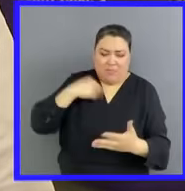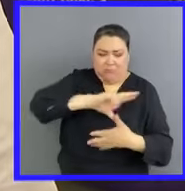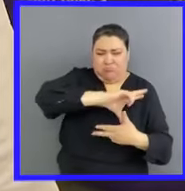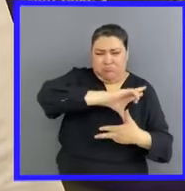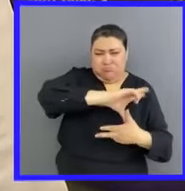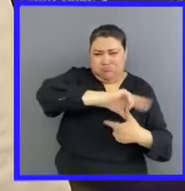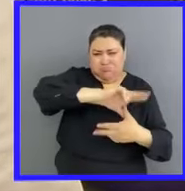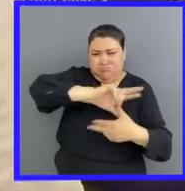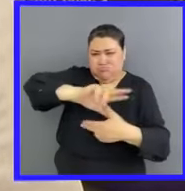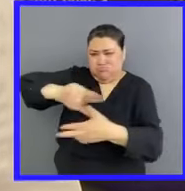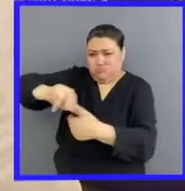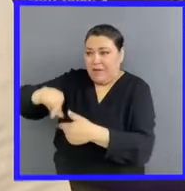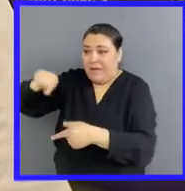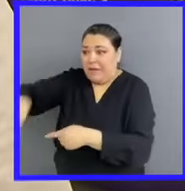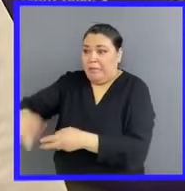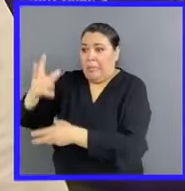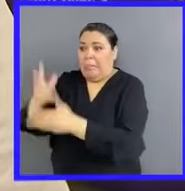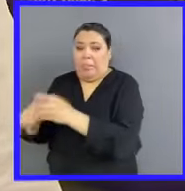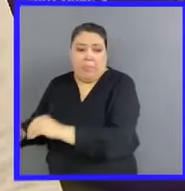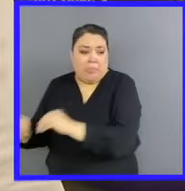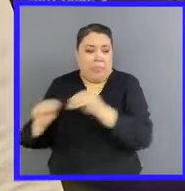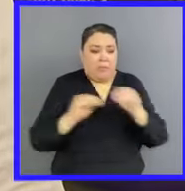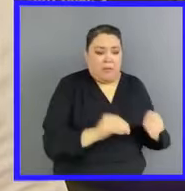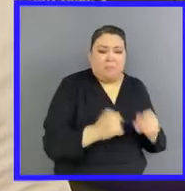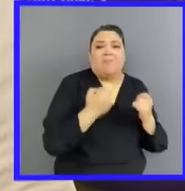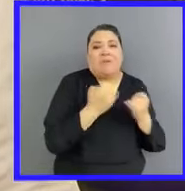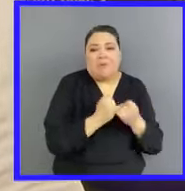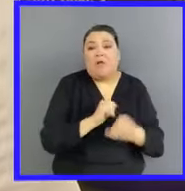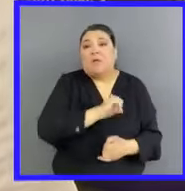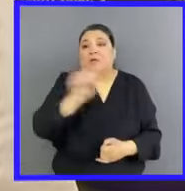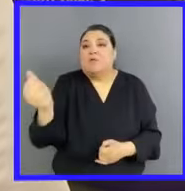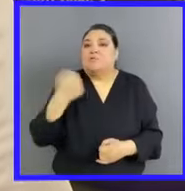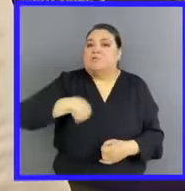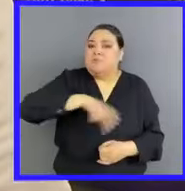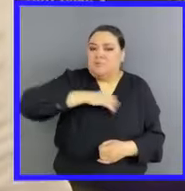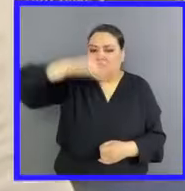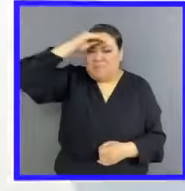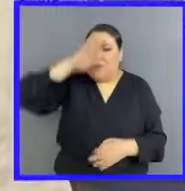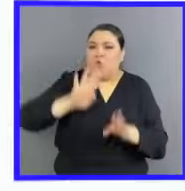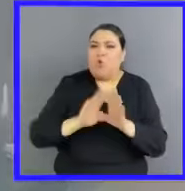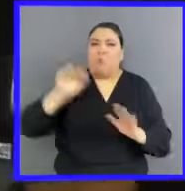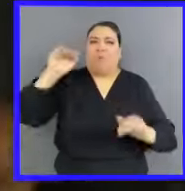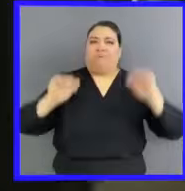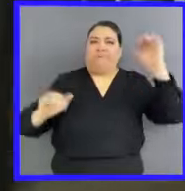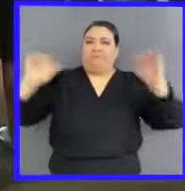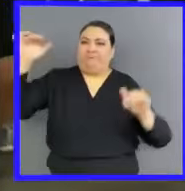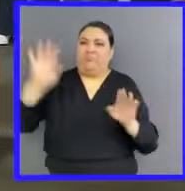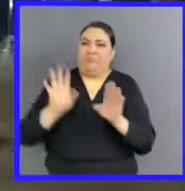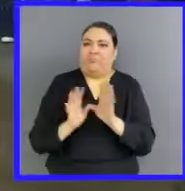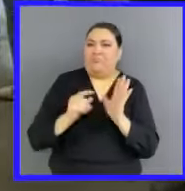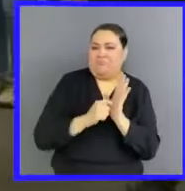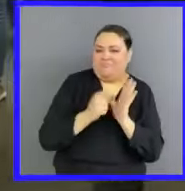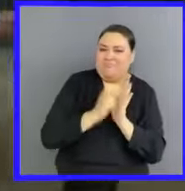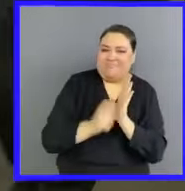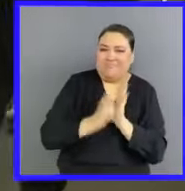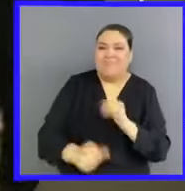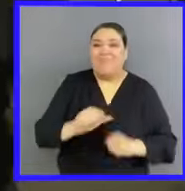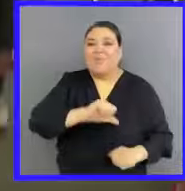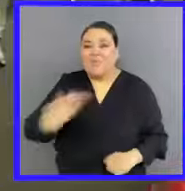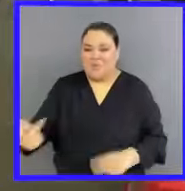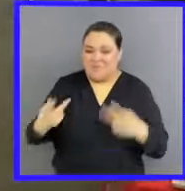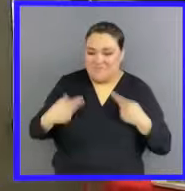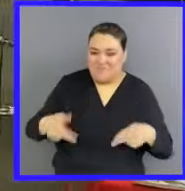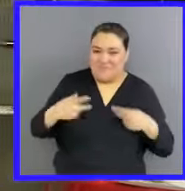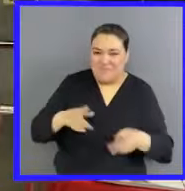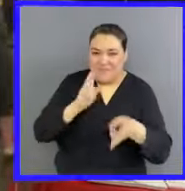de un territorio. Y también hay un cuestionamiento de las estructuras de poder que me parece interesante. Finalmente, conversaciones difíciles sobre